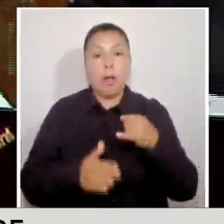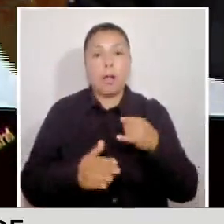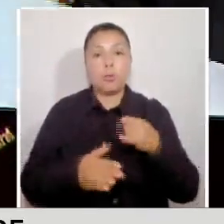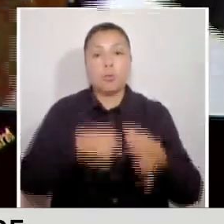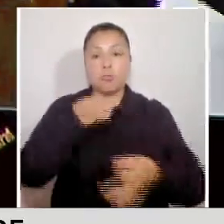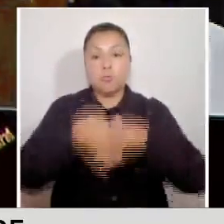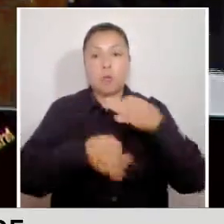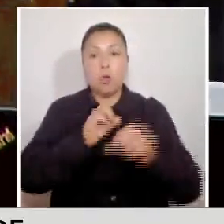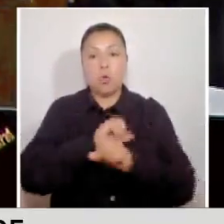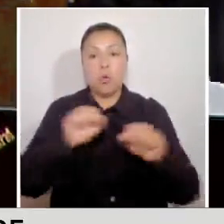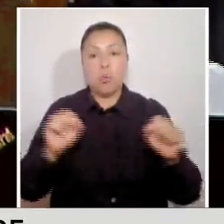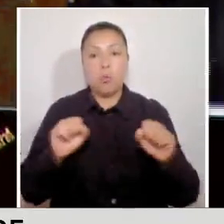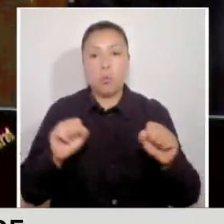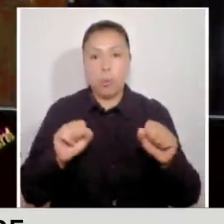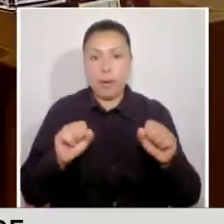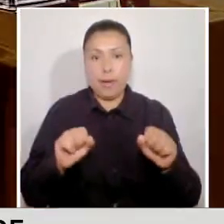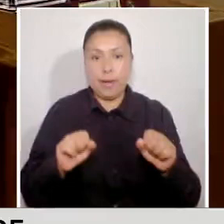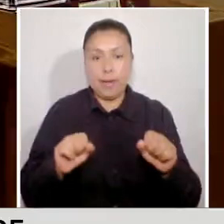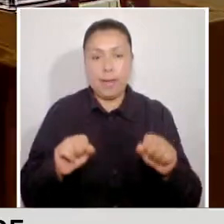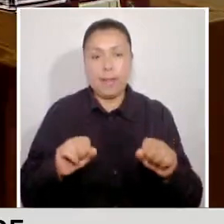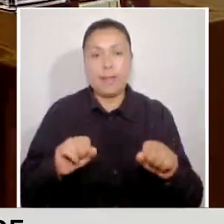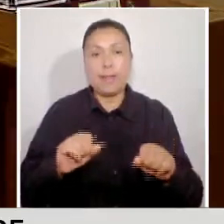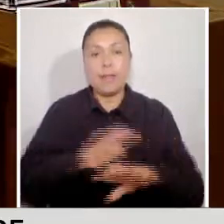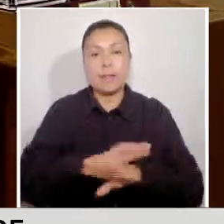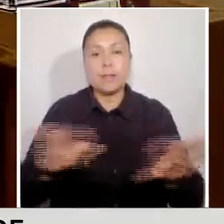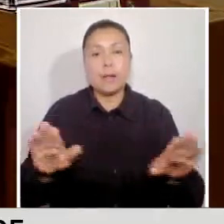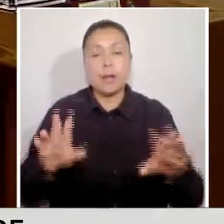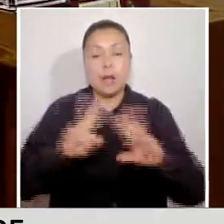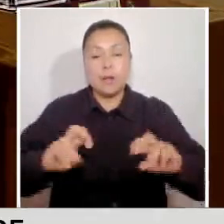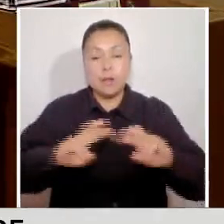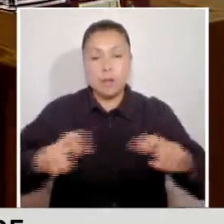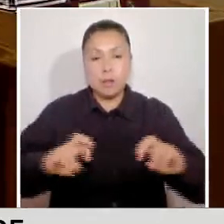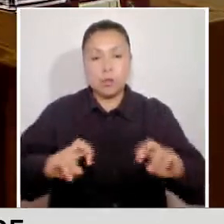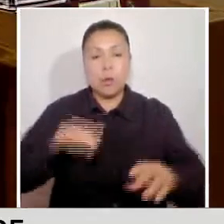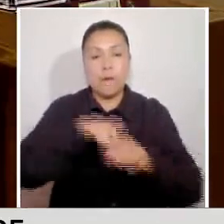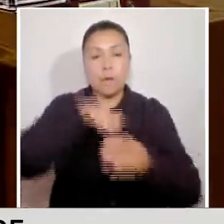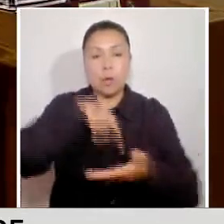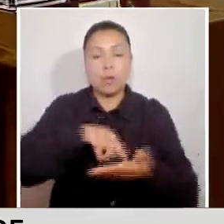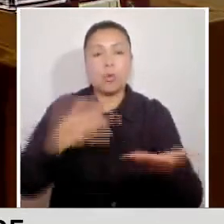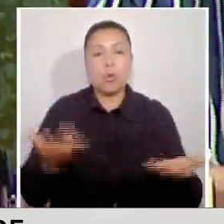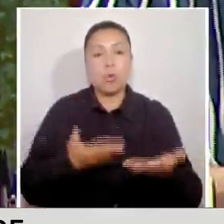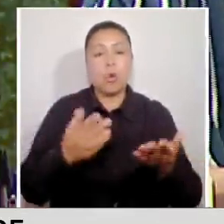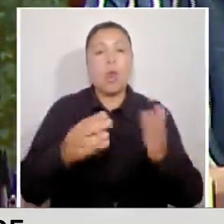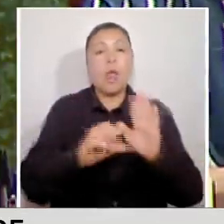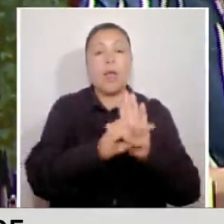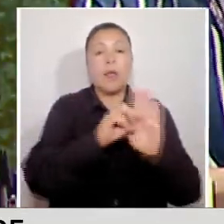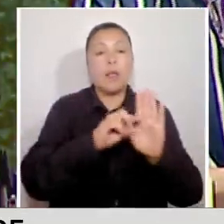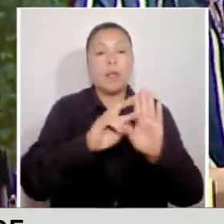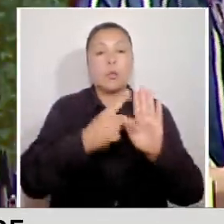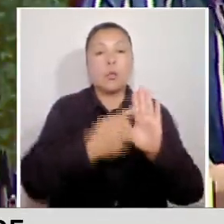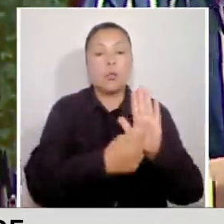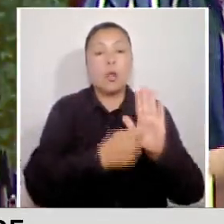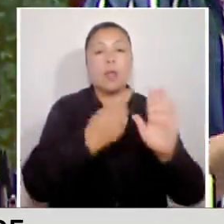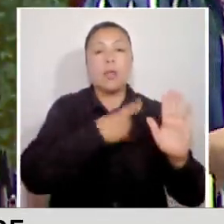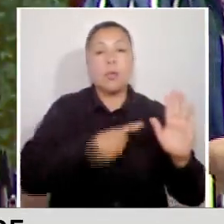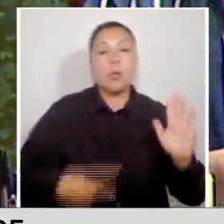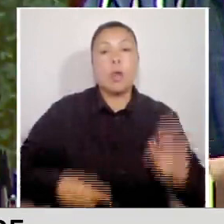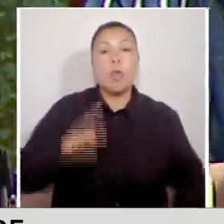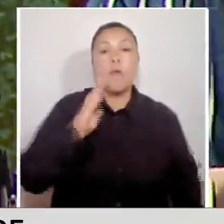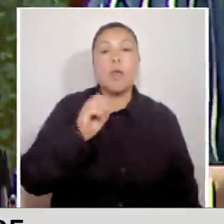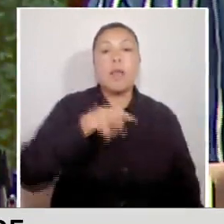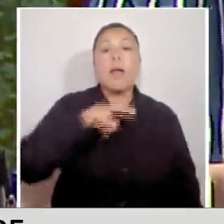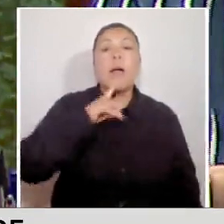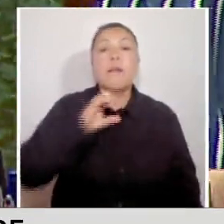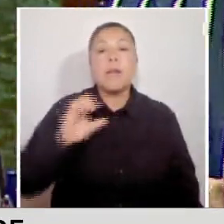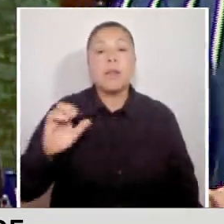podrá cerrarse la investigación en votación entonces la indicación renovada por el diputado Benavente que